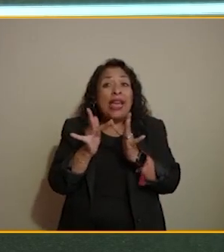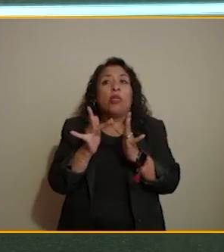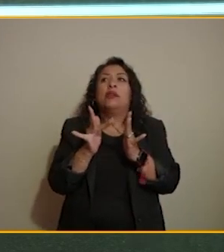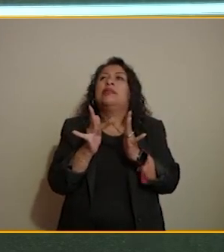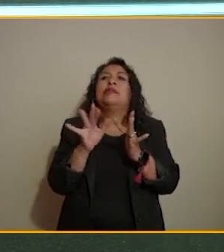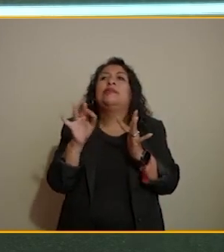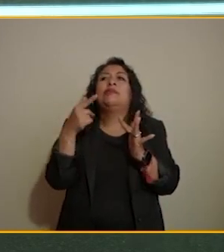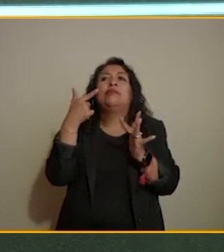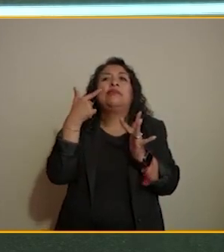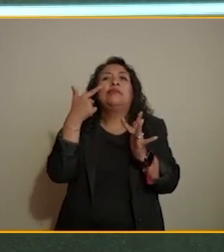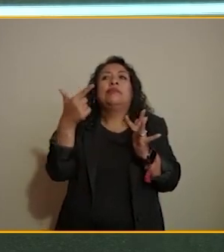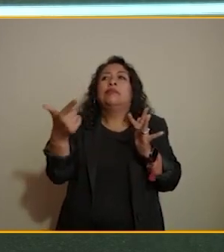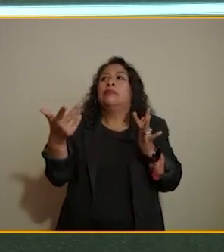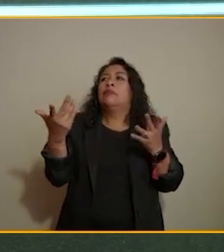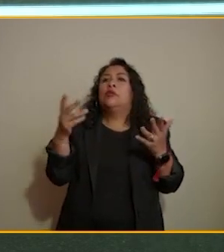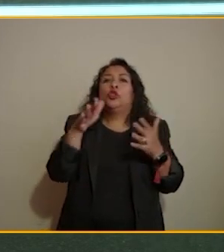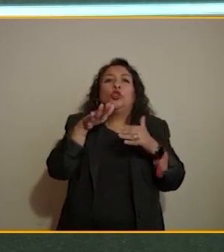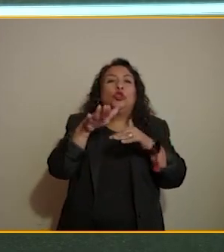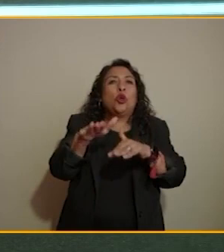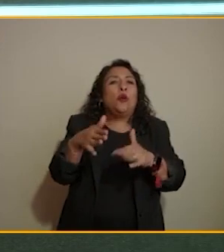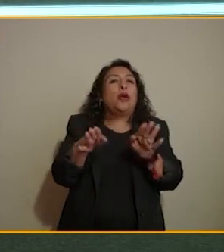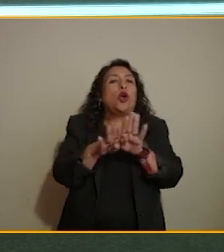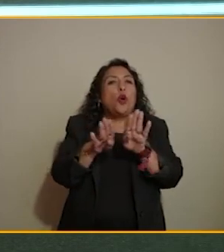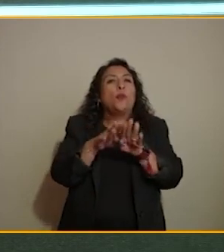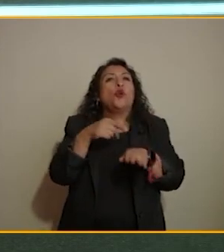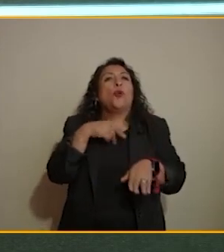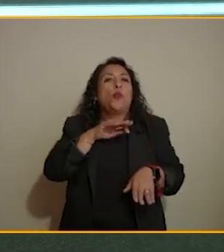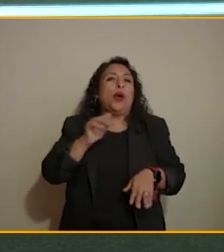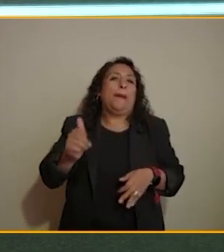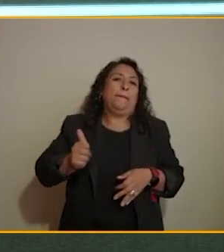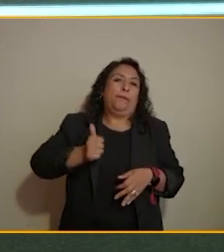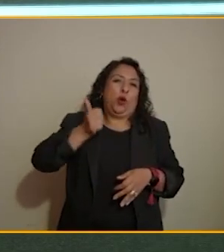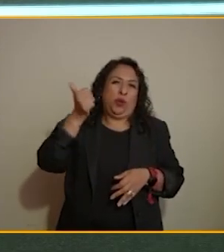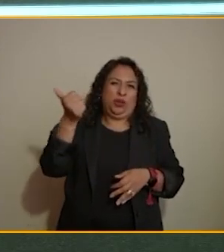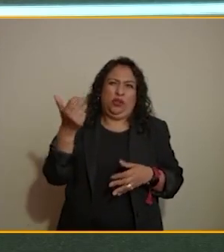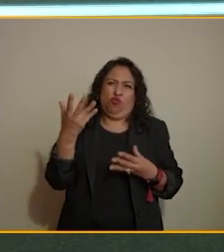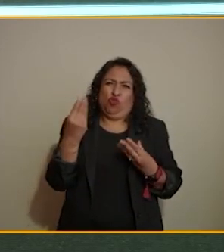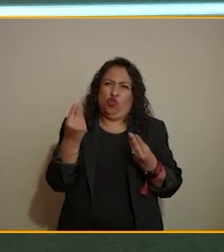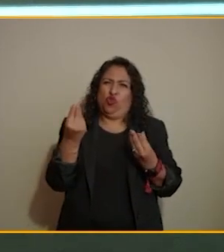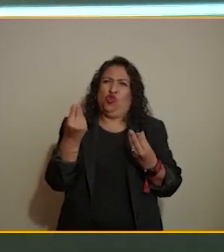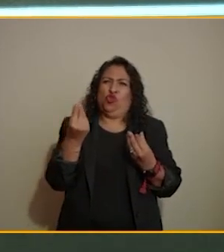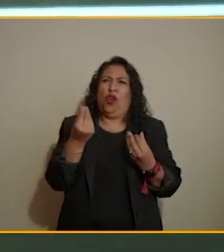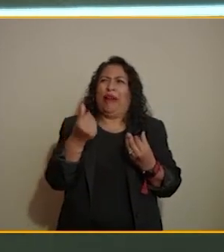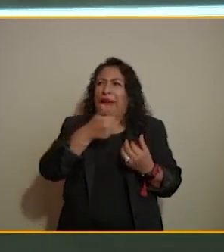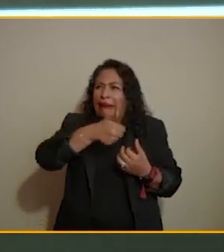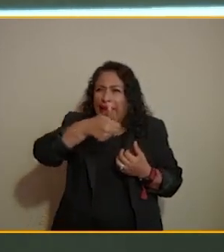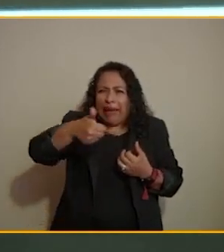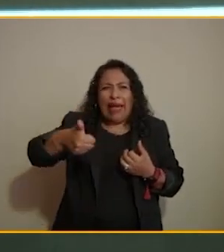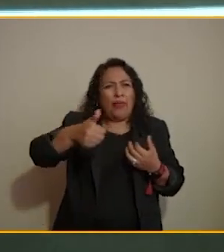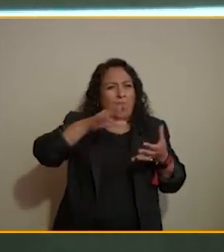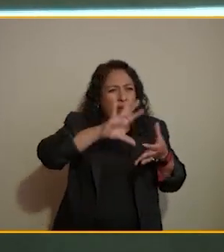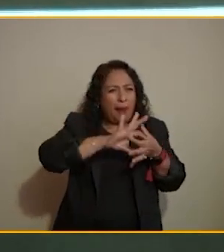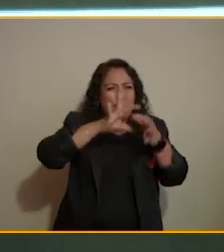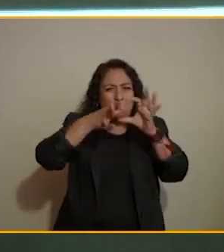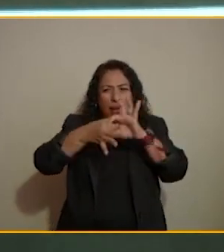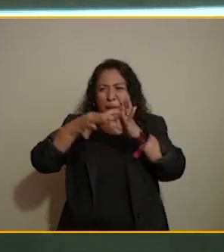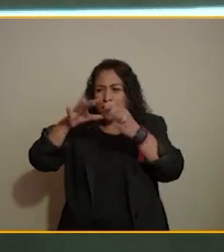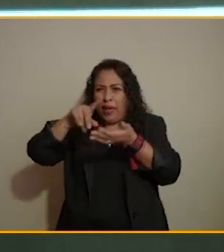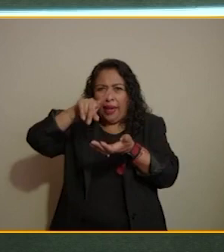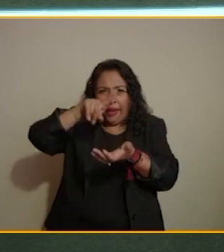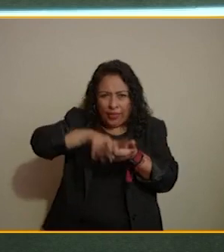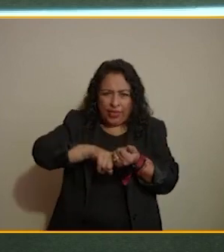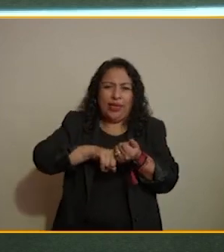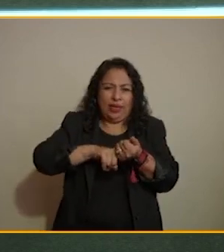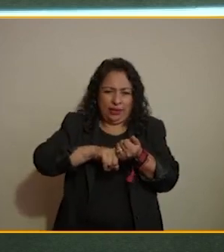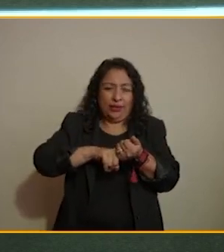de visibilidad al respecto de cómo podemos aprovechar el máximo potencial de cada uno de los que integran esta cadena